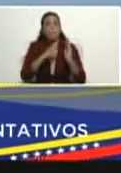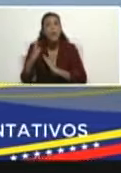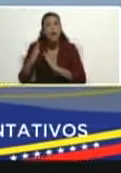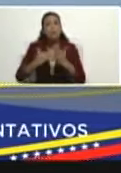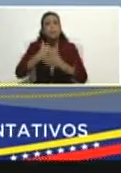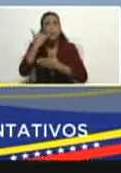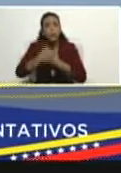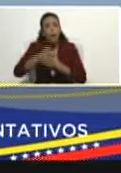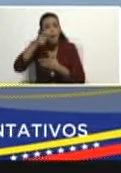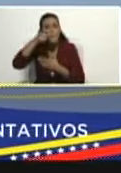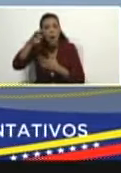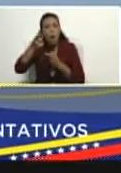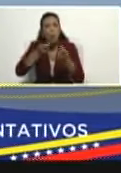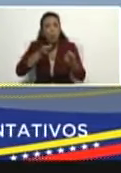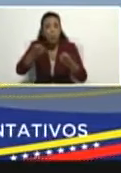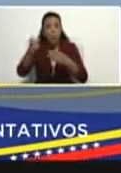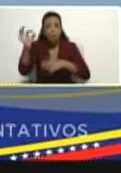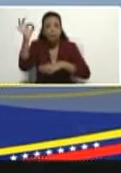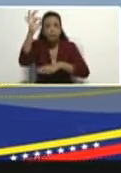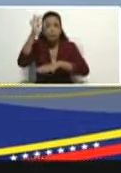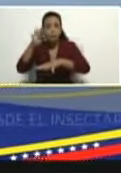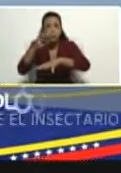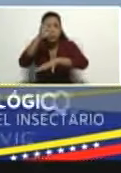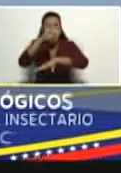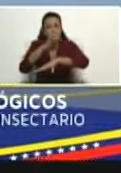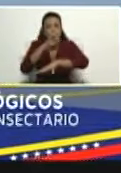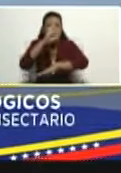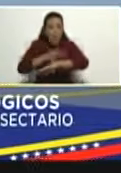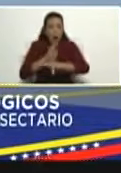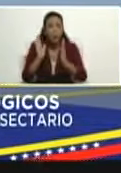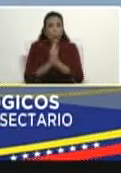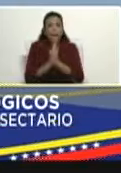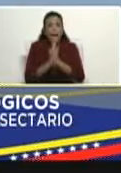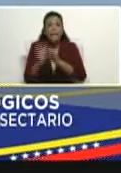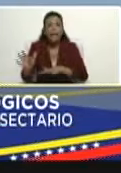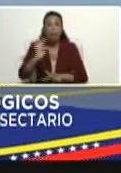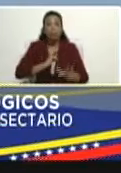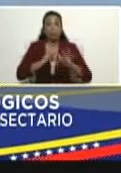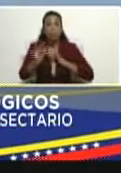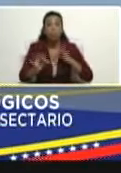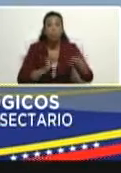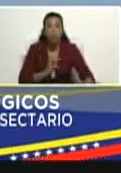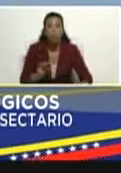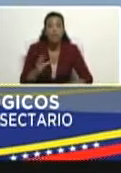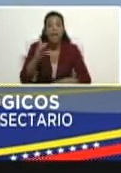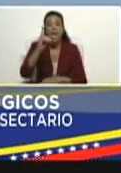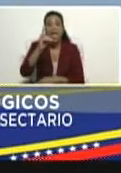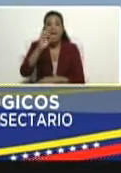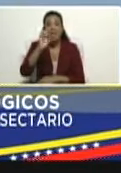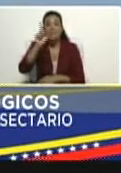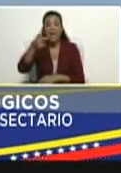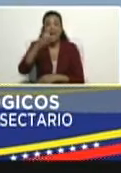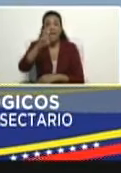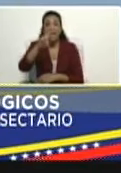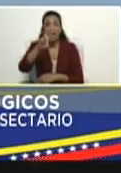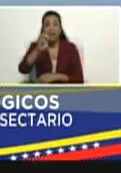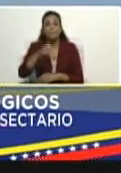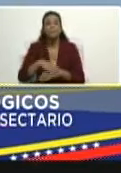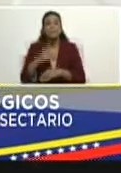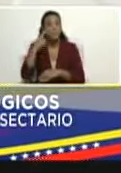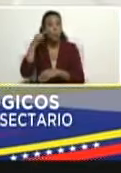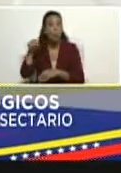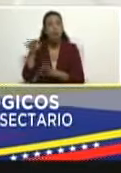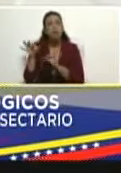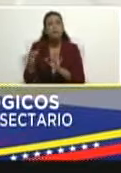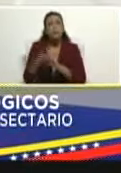de vigilancia y control de mosquitos que son transmisores de enfermedades endémicas. En este